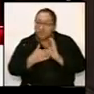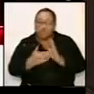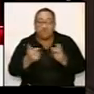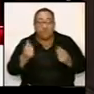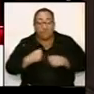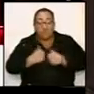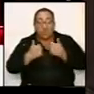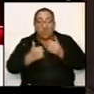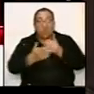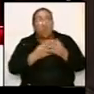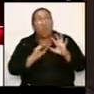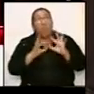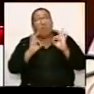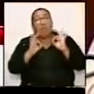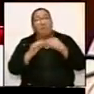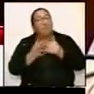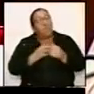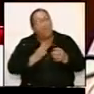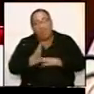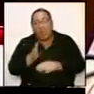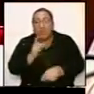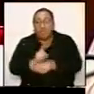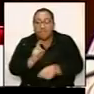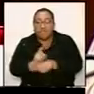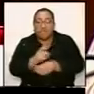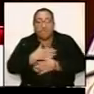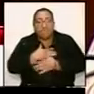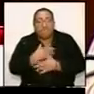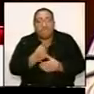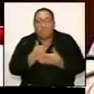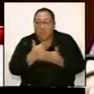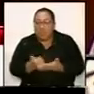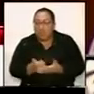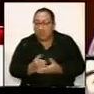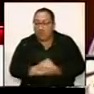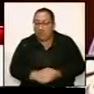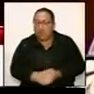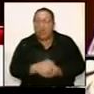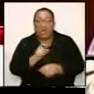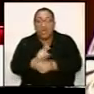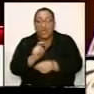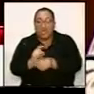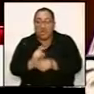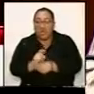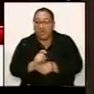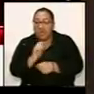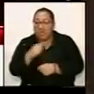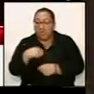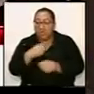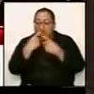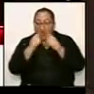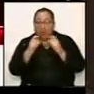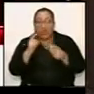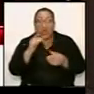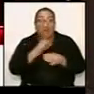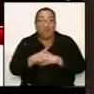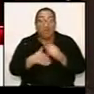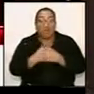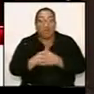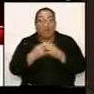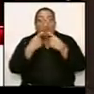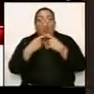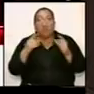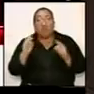sus vidas, dan en las aulas alma, corazón y vida para seguir enseñando. Y si nos damos cuenta a través de los